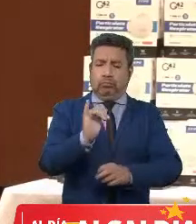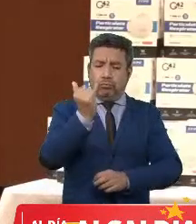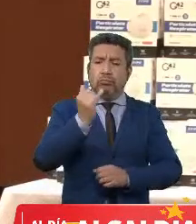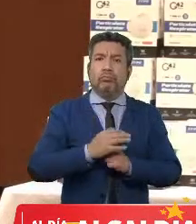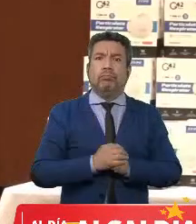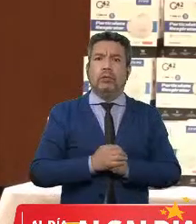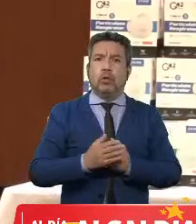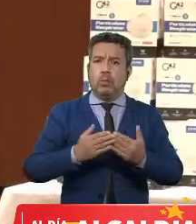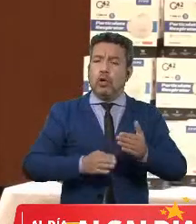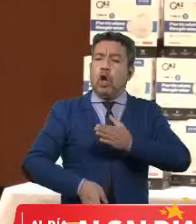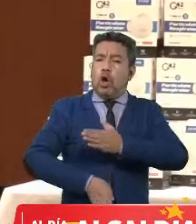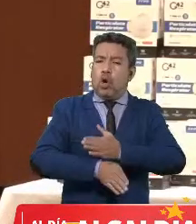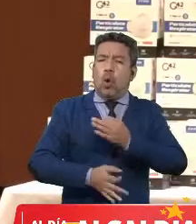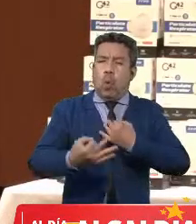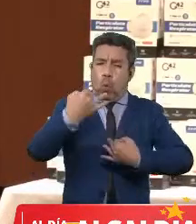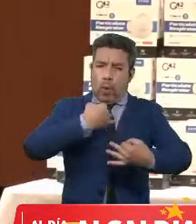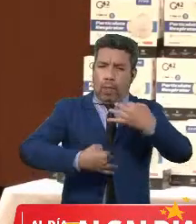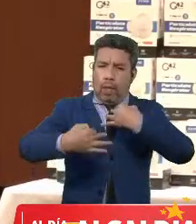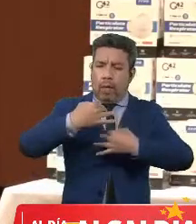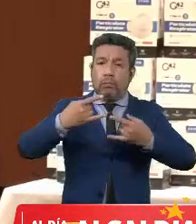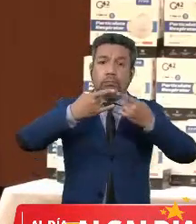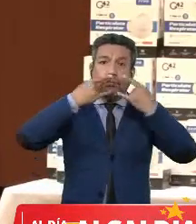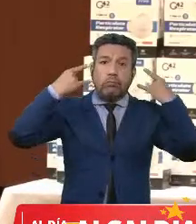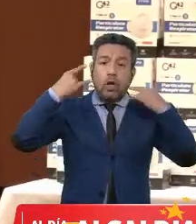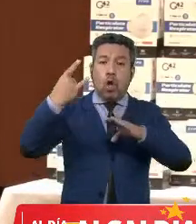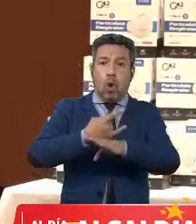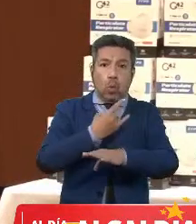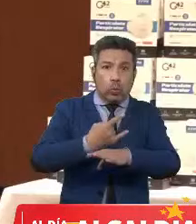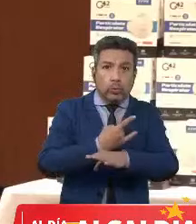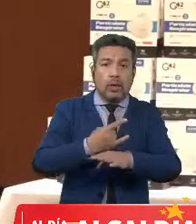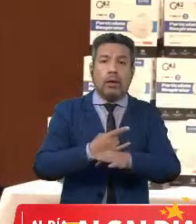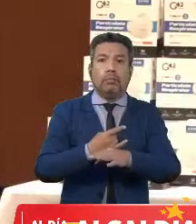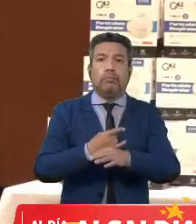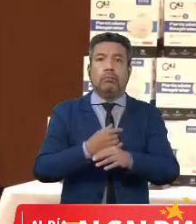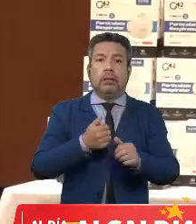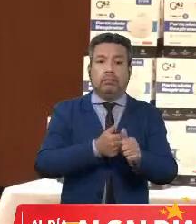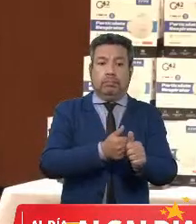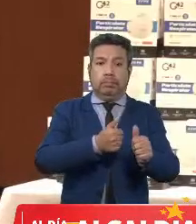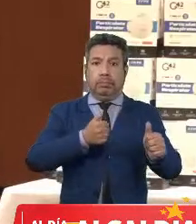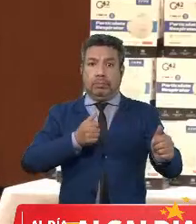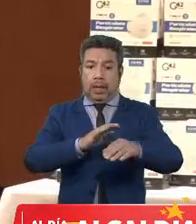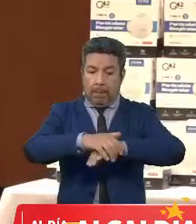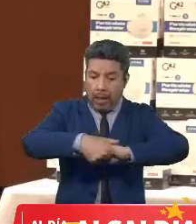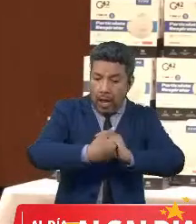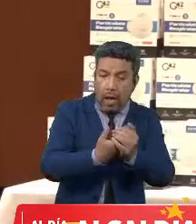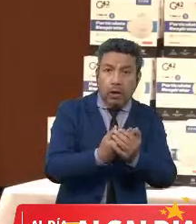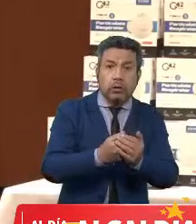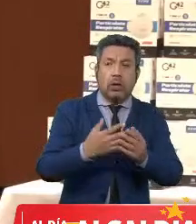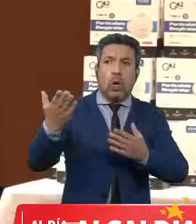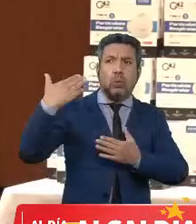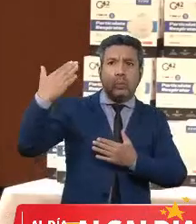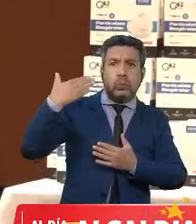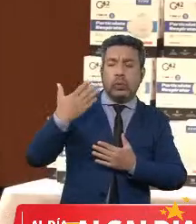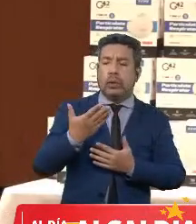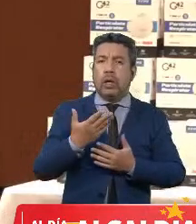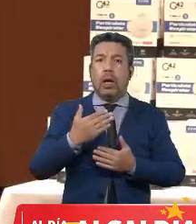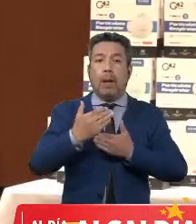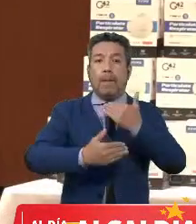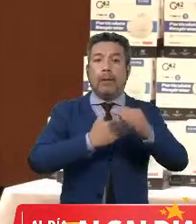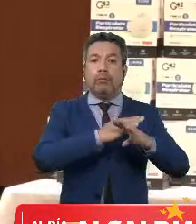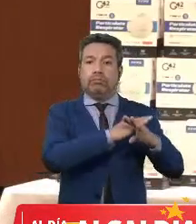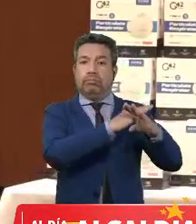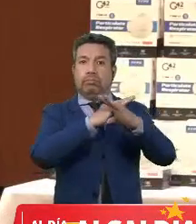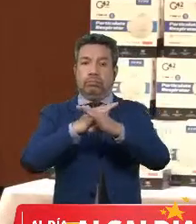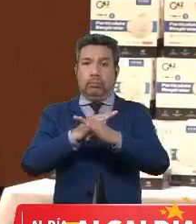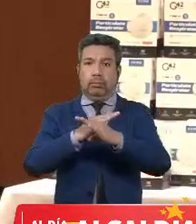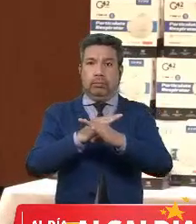cuidando, vamos a seguir con nuestro tapabocas, el lavado de manos, el distanciamiento, la ventilación y los protocolos de bioseguridad. Y